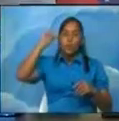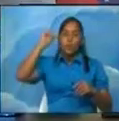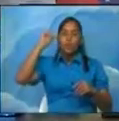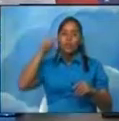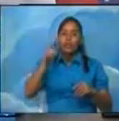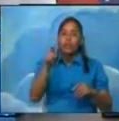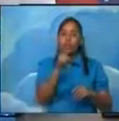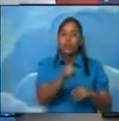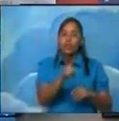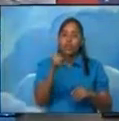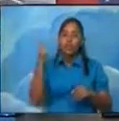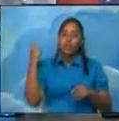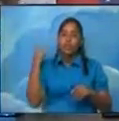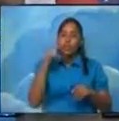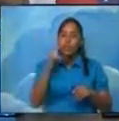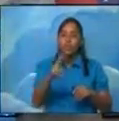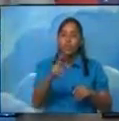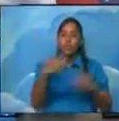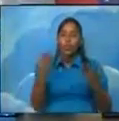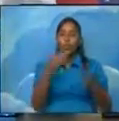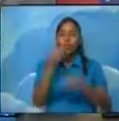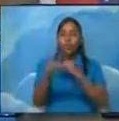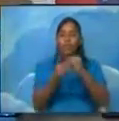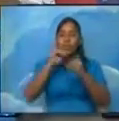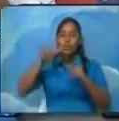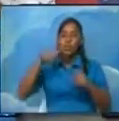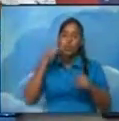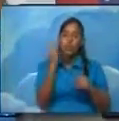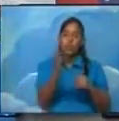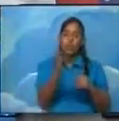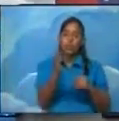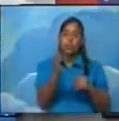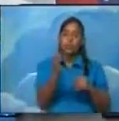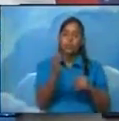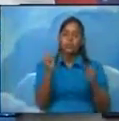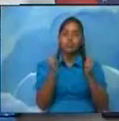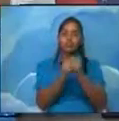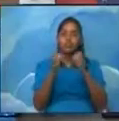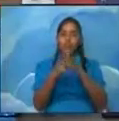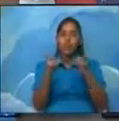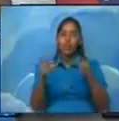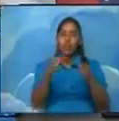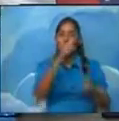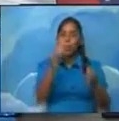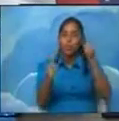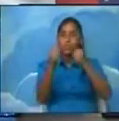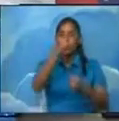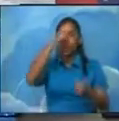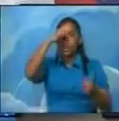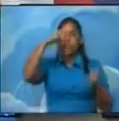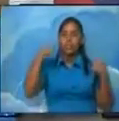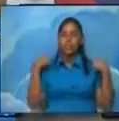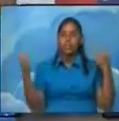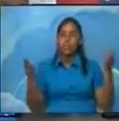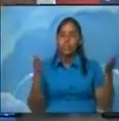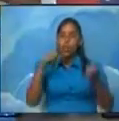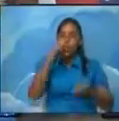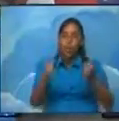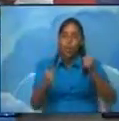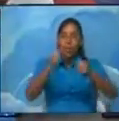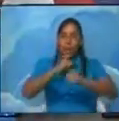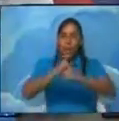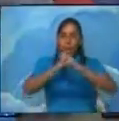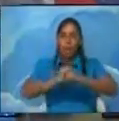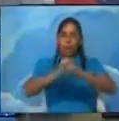Acuérdense. Ustedes vieron lo que hizo Jehová con los carros de Faraón, con los caballos